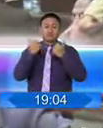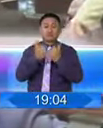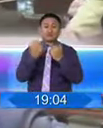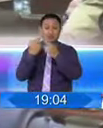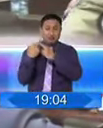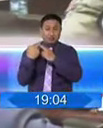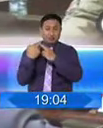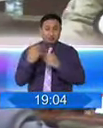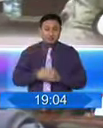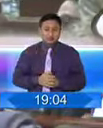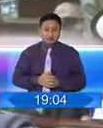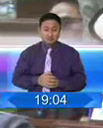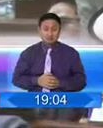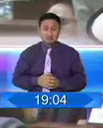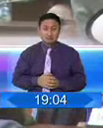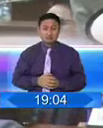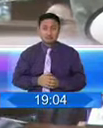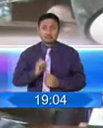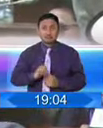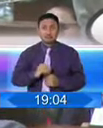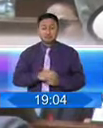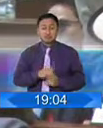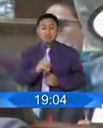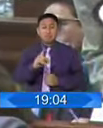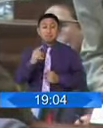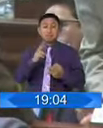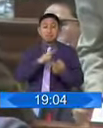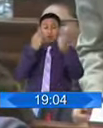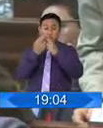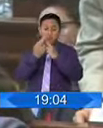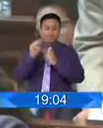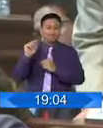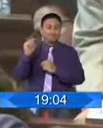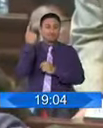y se anuncia que será una prioridad esta reforma. Informó Javier.